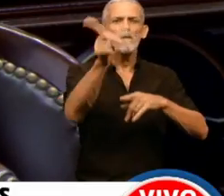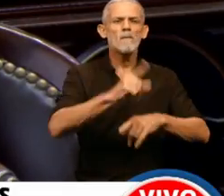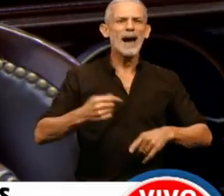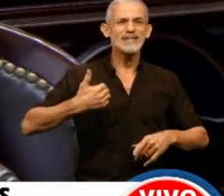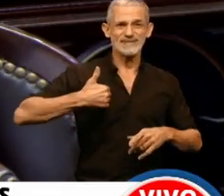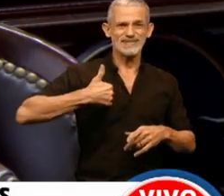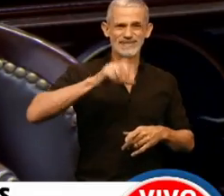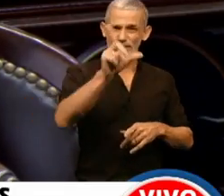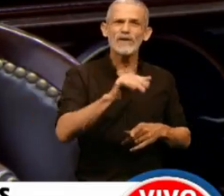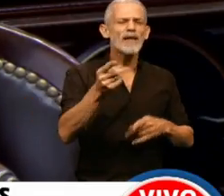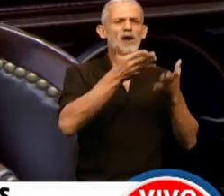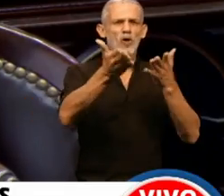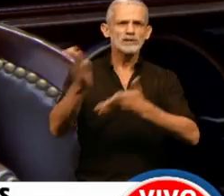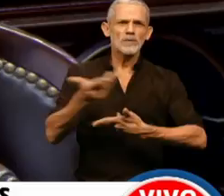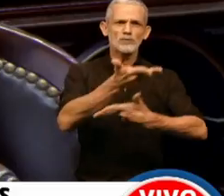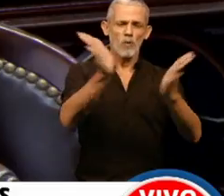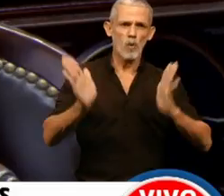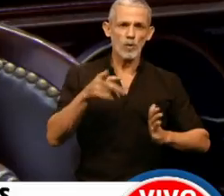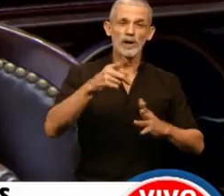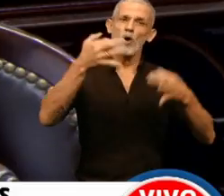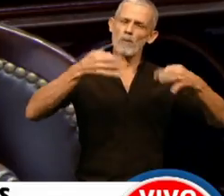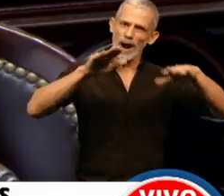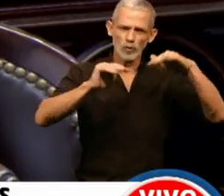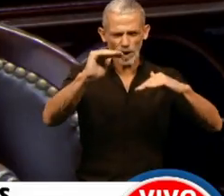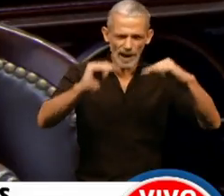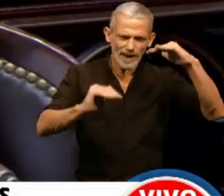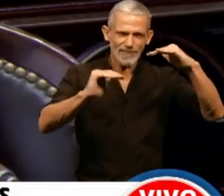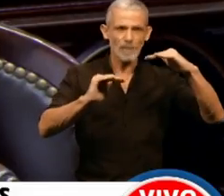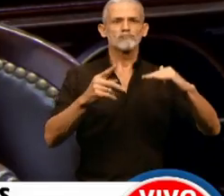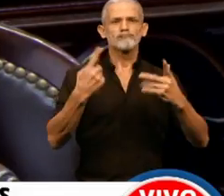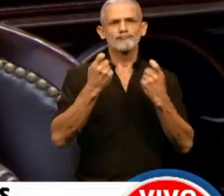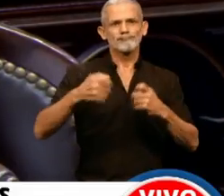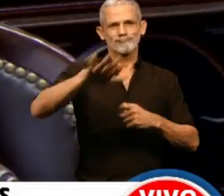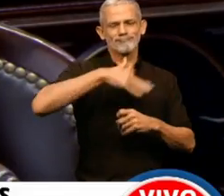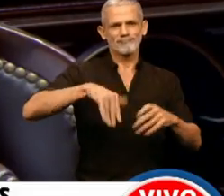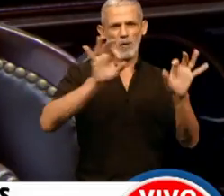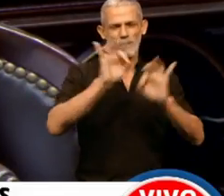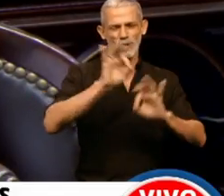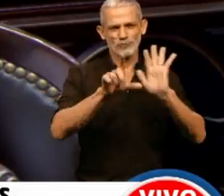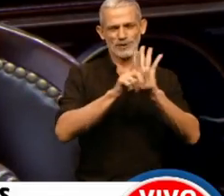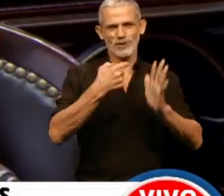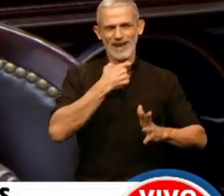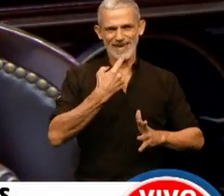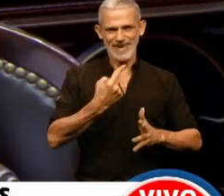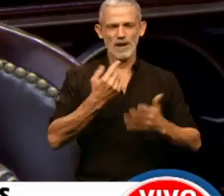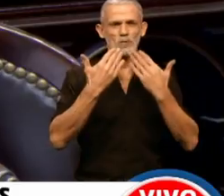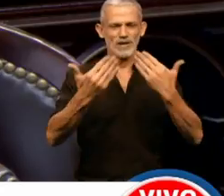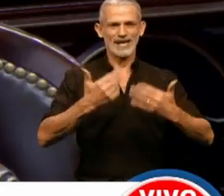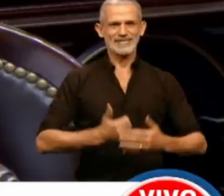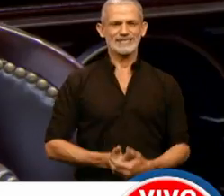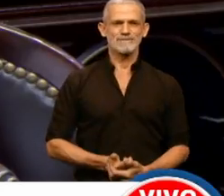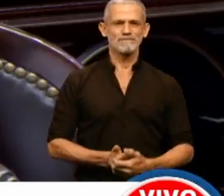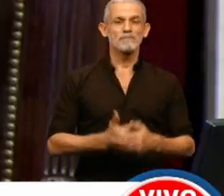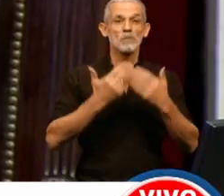con servicios públicos más justos y con equidad qué es lo que este proyecto persigue gracias al señor presidente